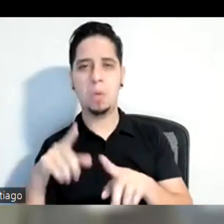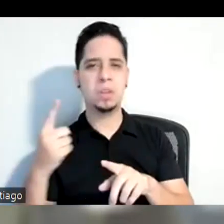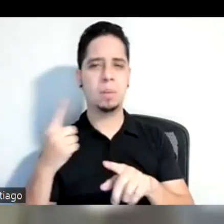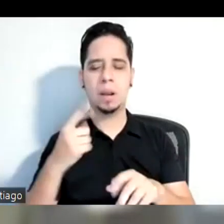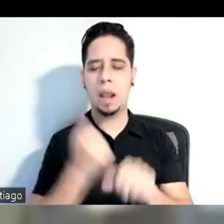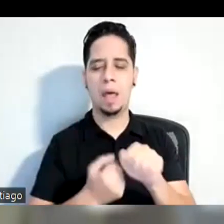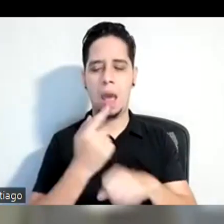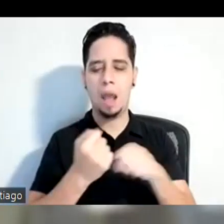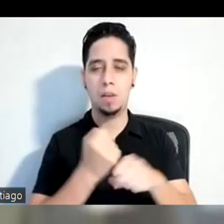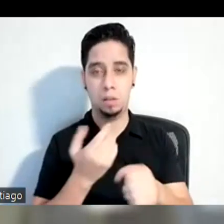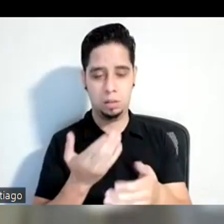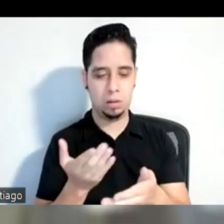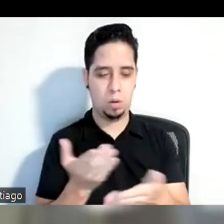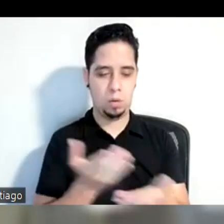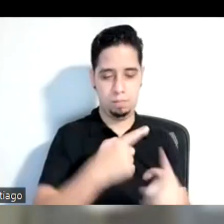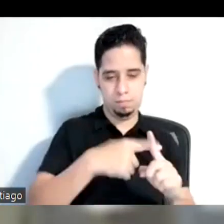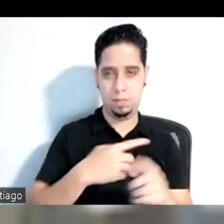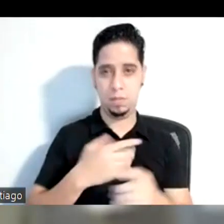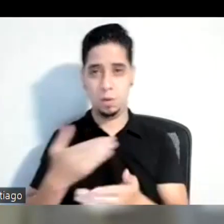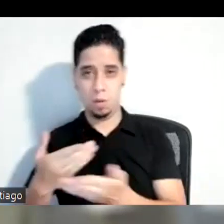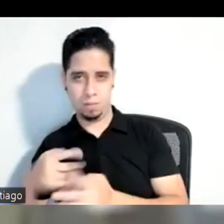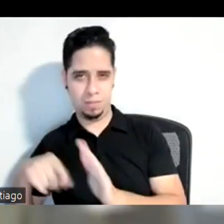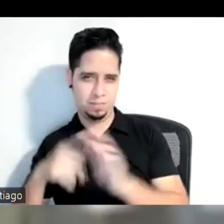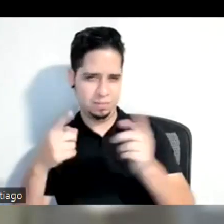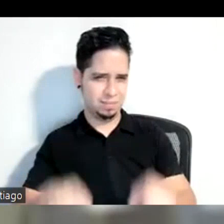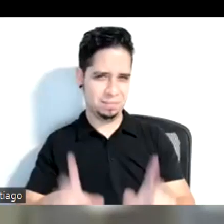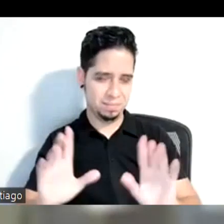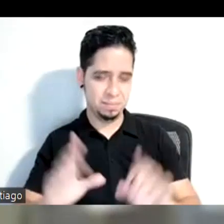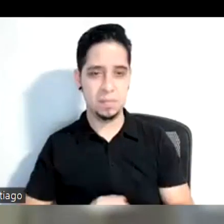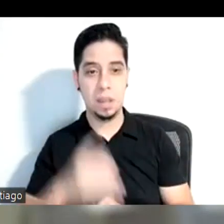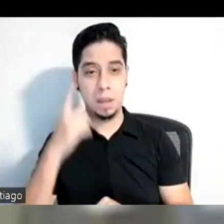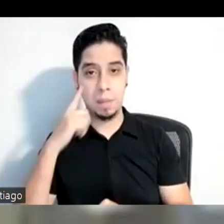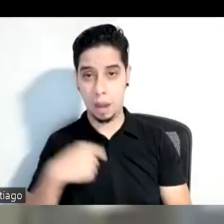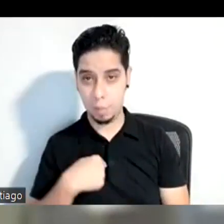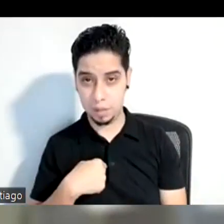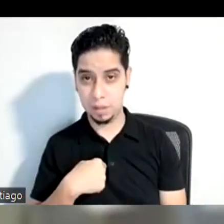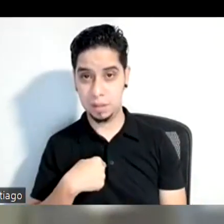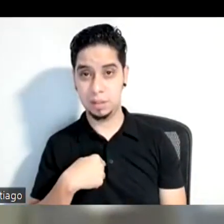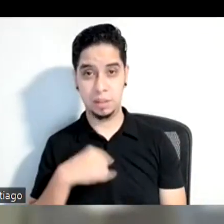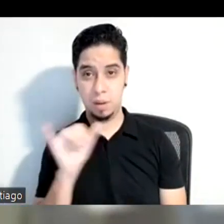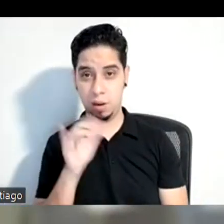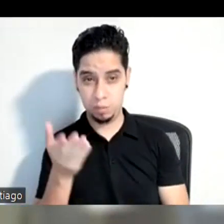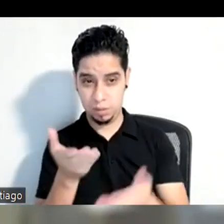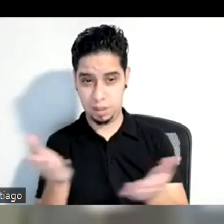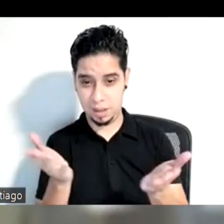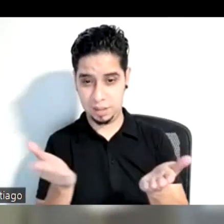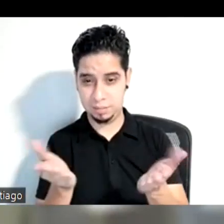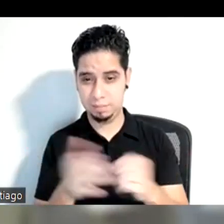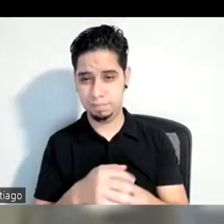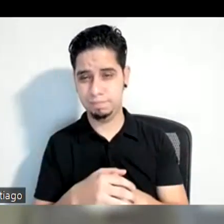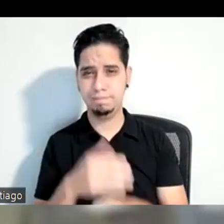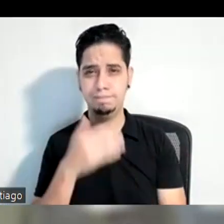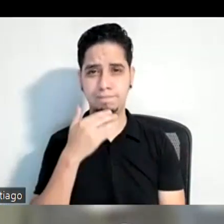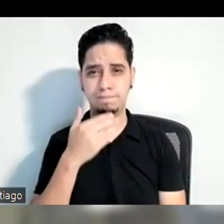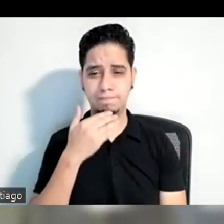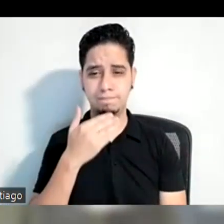¿verdad? Siempre traen algo bueno. Y para mí era tan bueno como ustedes aquí. Mira, ay,